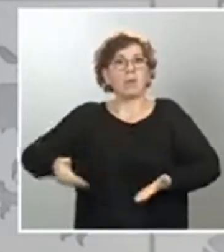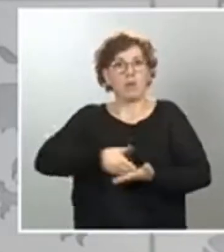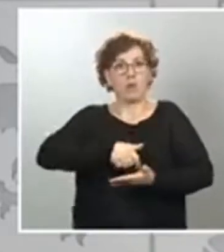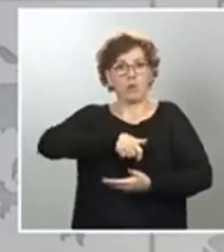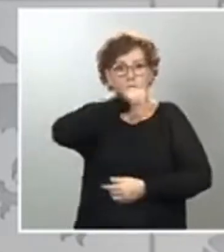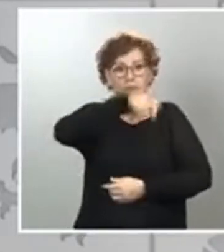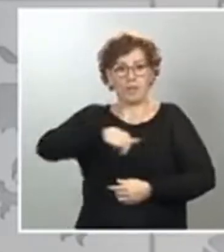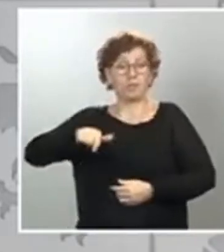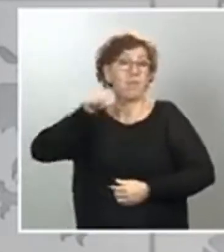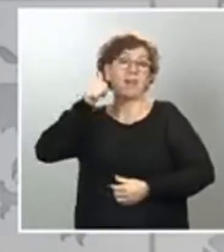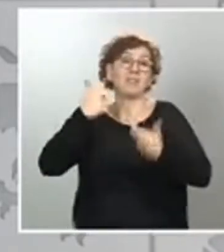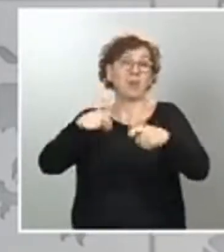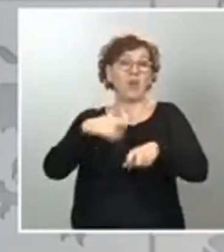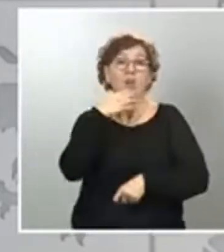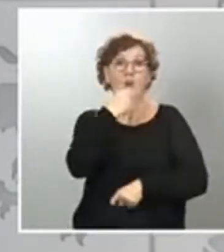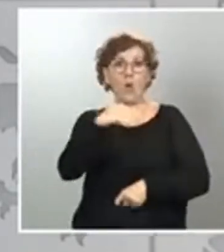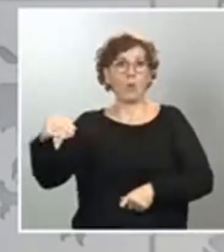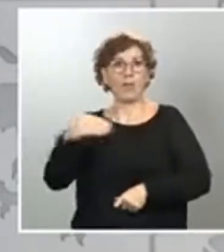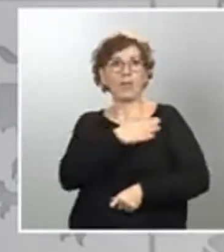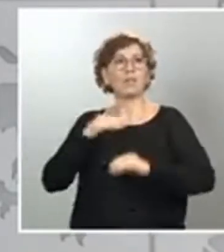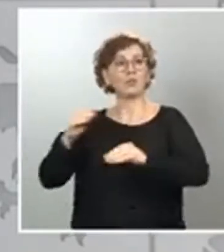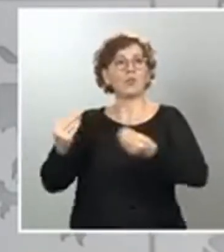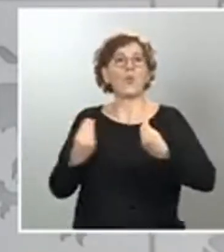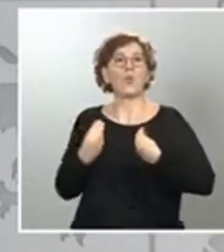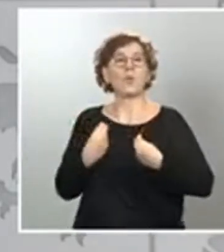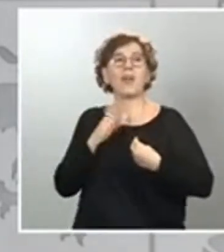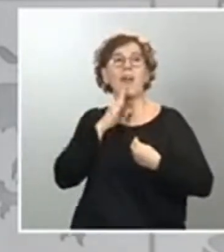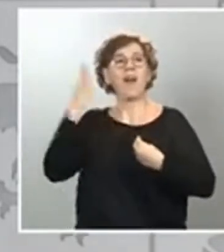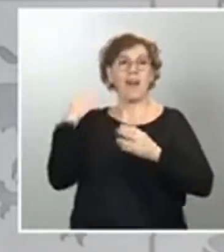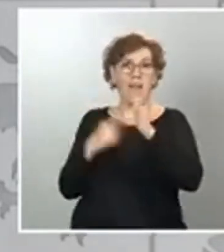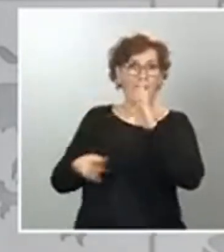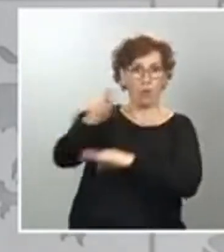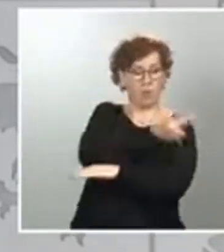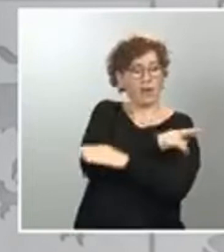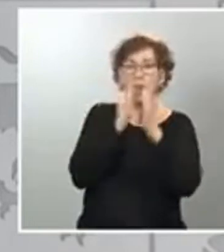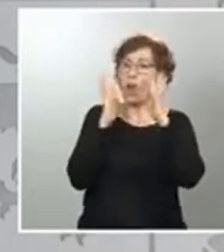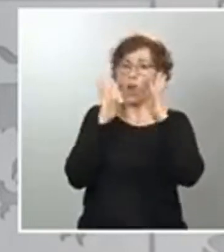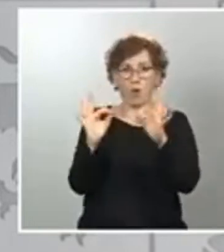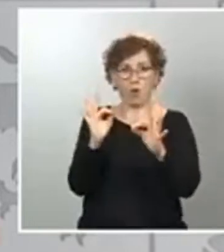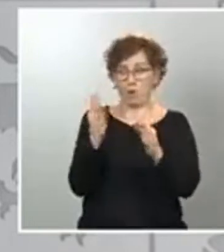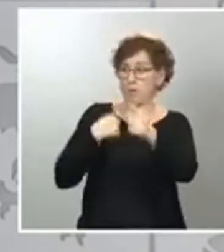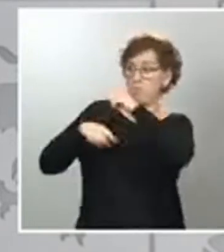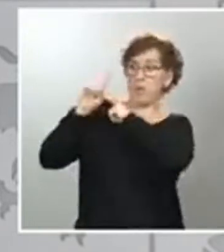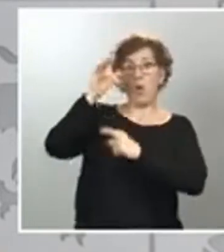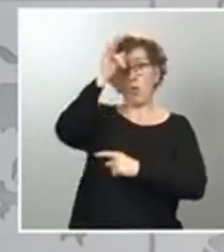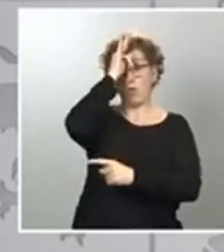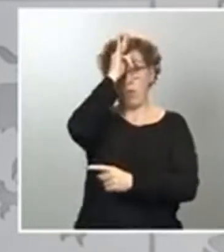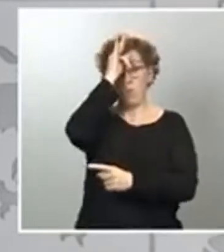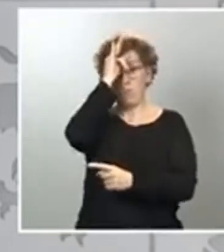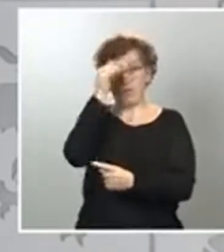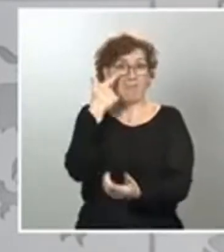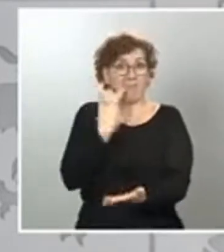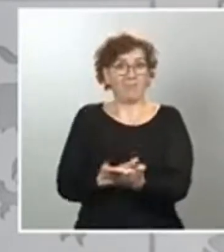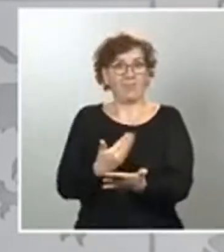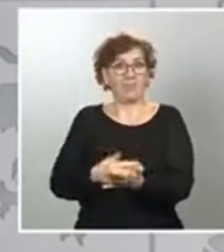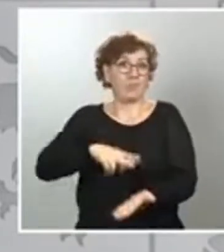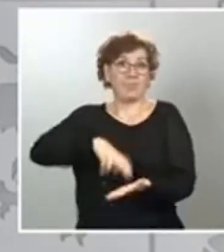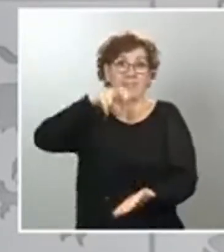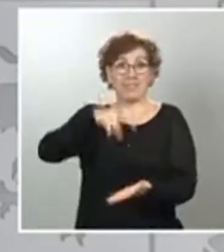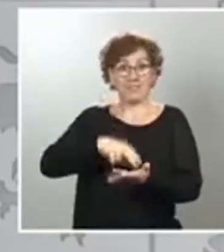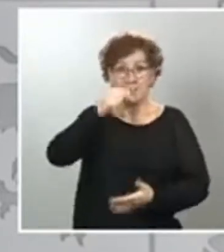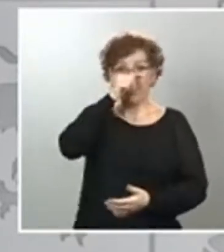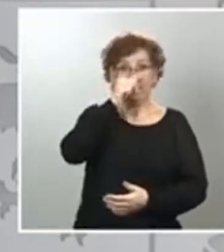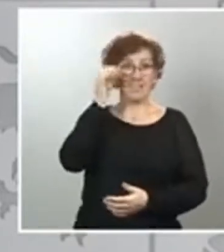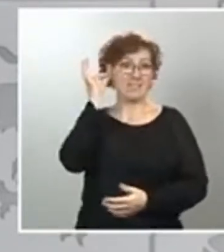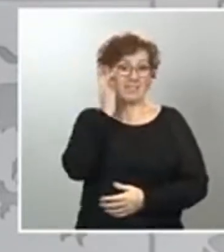ritmo rutinario de su vida cotidiana. Lo hemos visto este pasado domingo reflejado en la alegría de los niños, de las niñas, al regresar